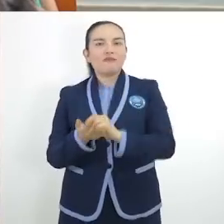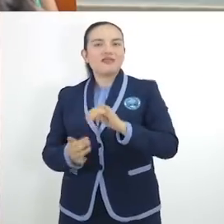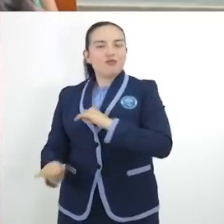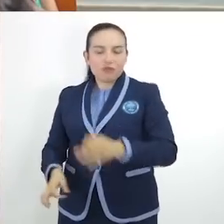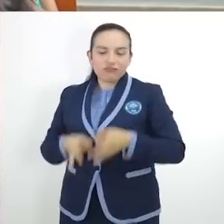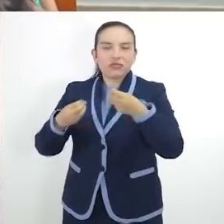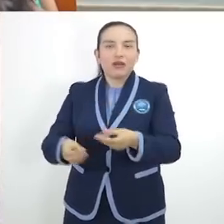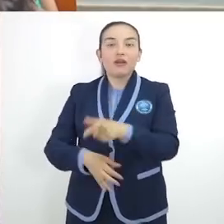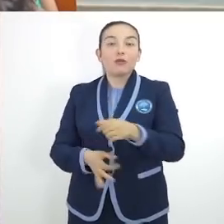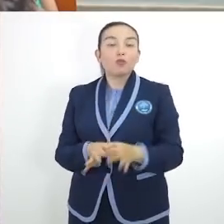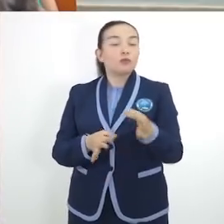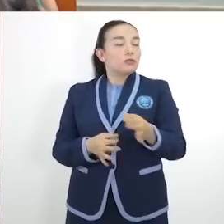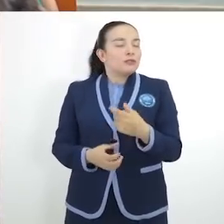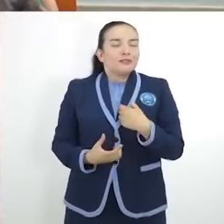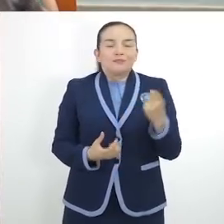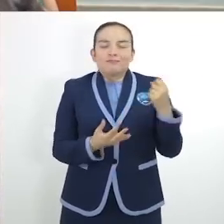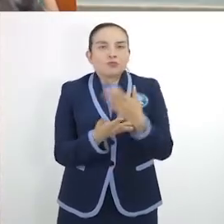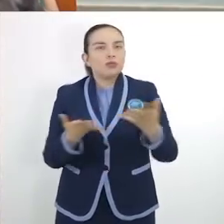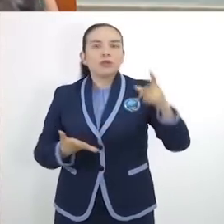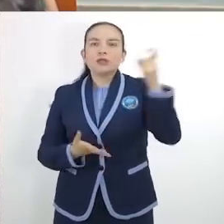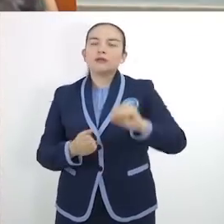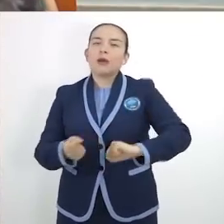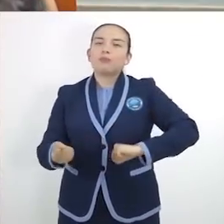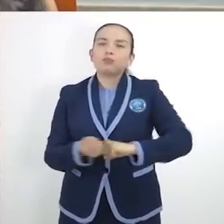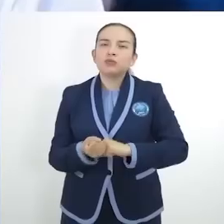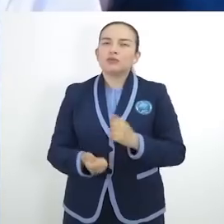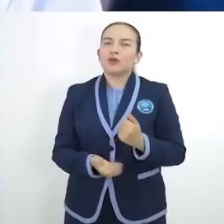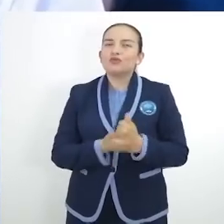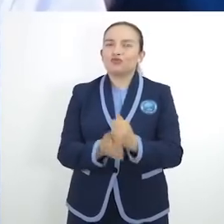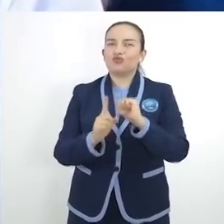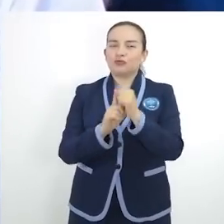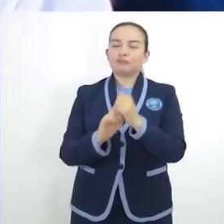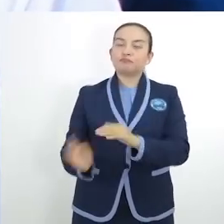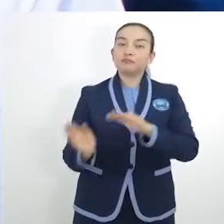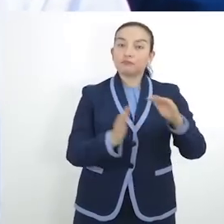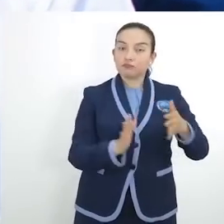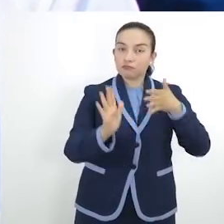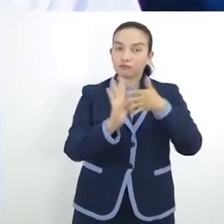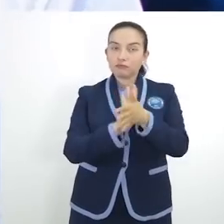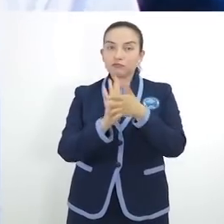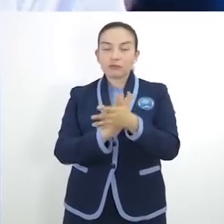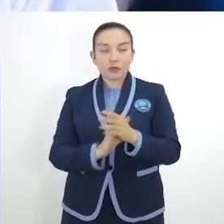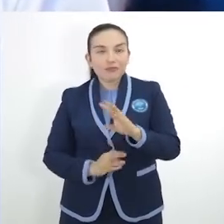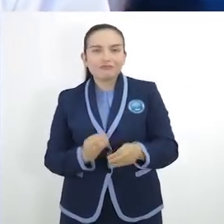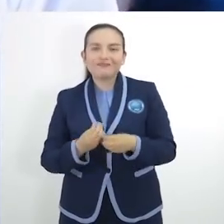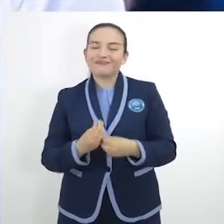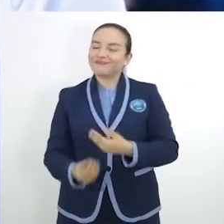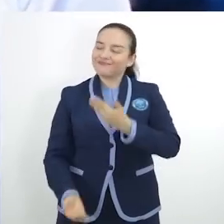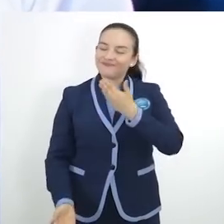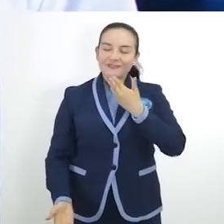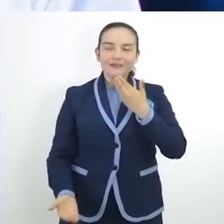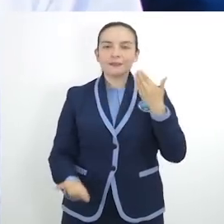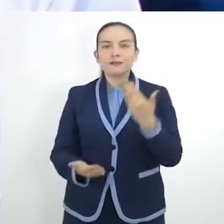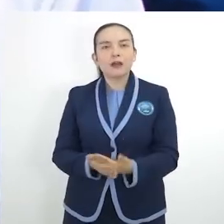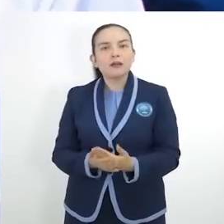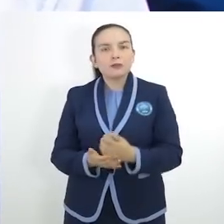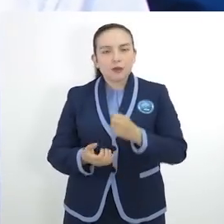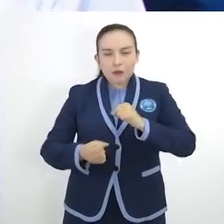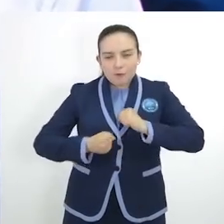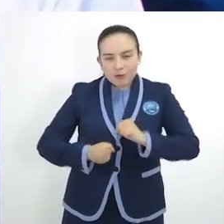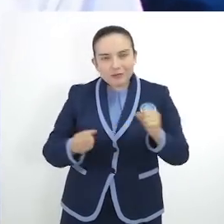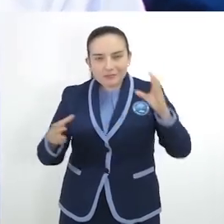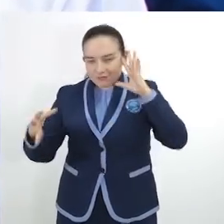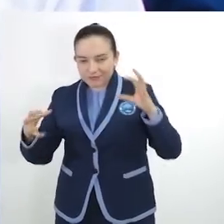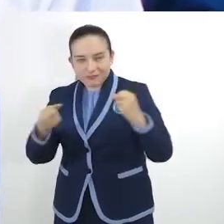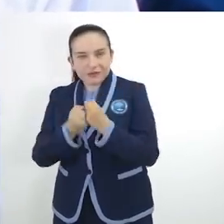este municipio que tanta necesidad tiene de apoyo y de ayuda social. De manera tal que estamos agradecidos con este esfuerzo que